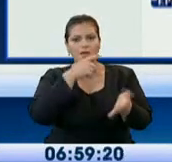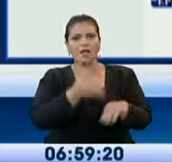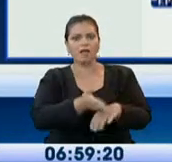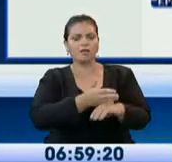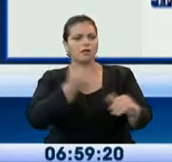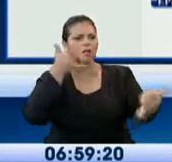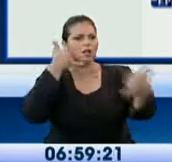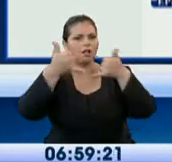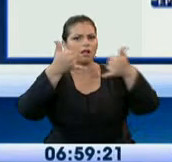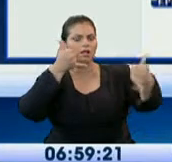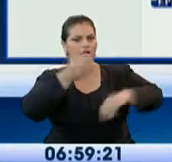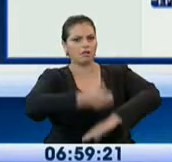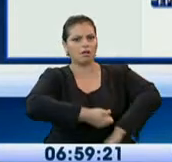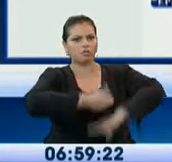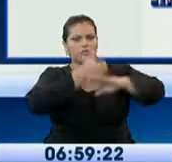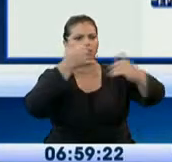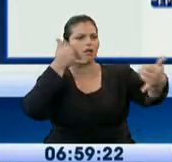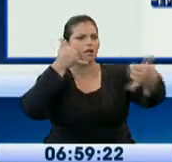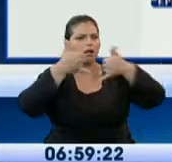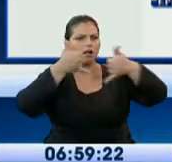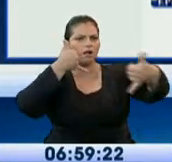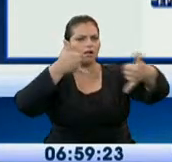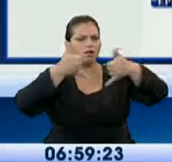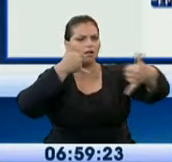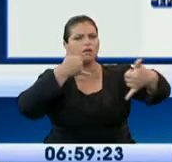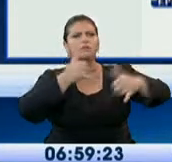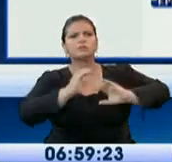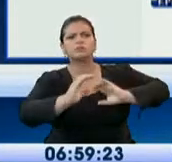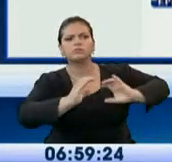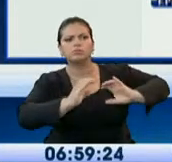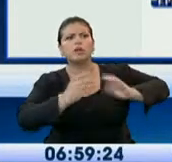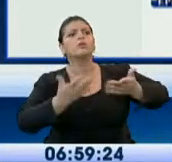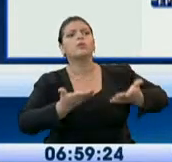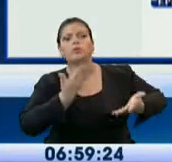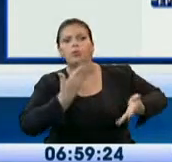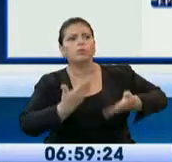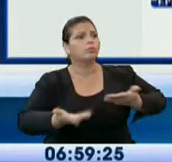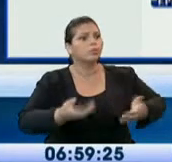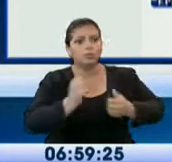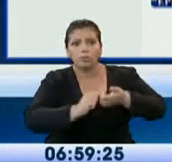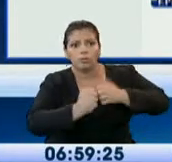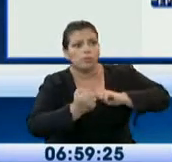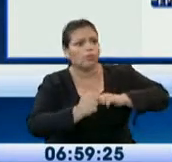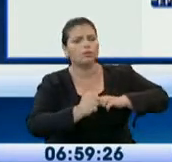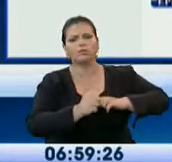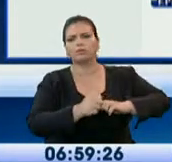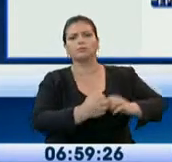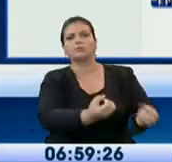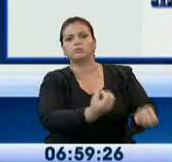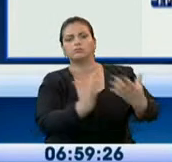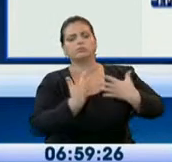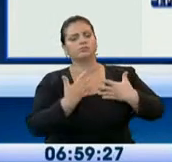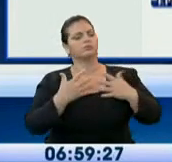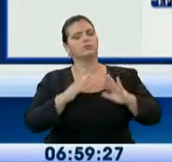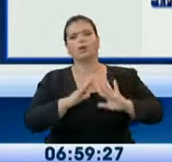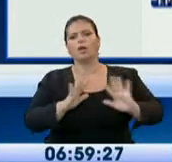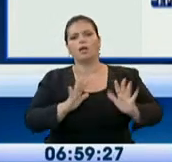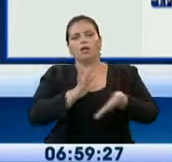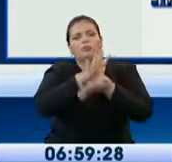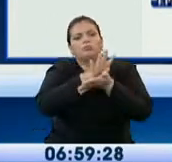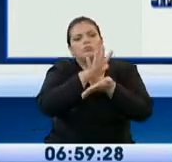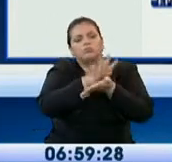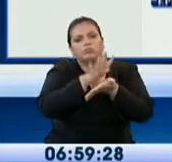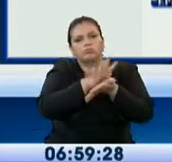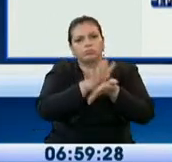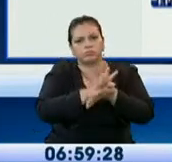las autoridades y personas adecuadas para este tipo de información. Salvo, insisto, el tremendo susto que a los años pues